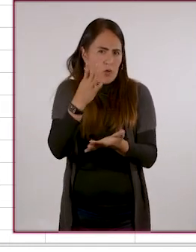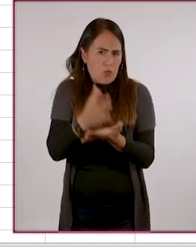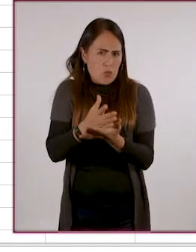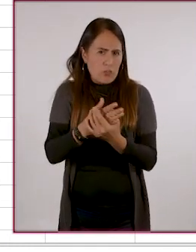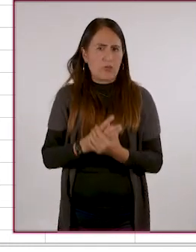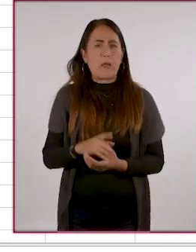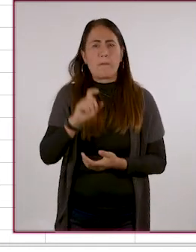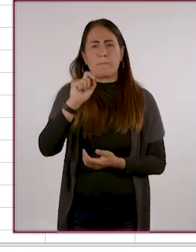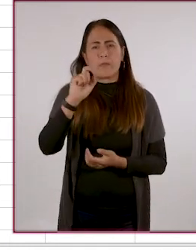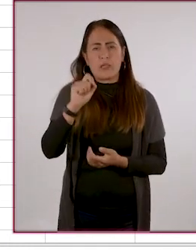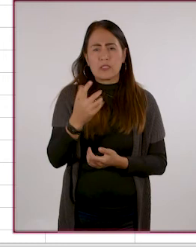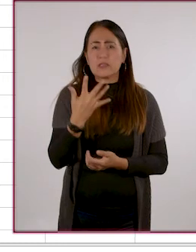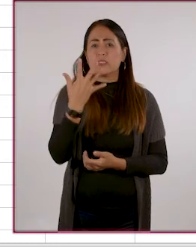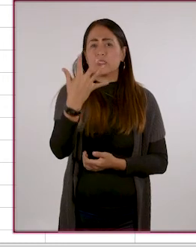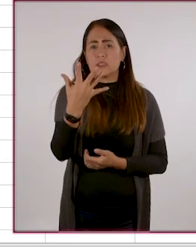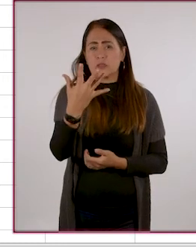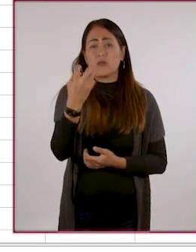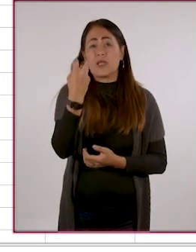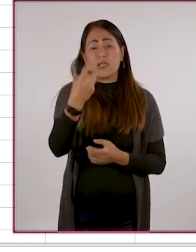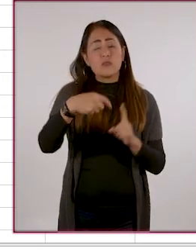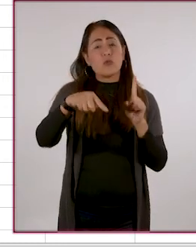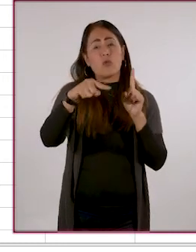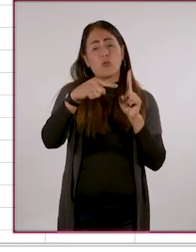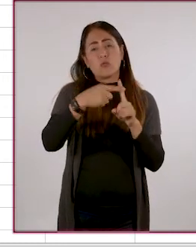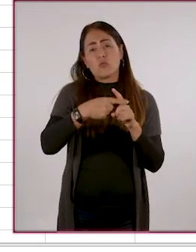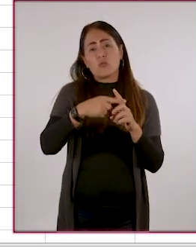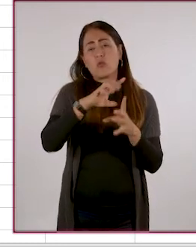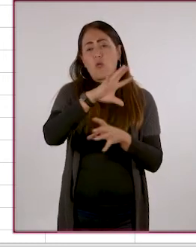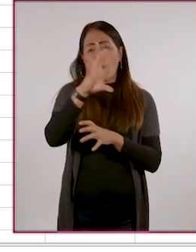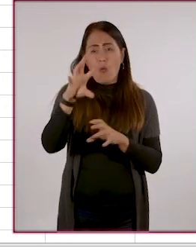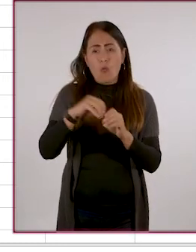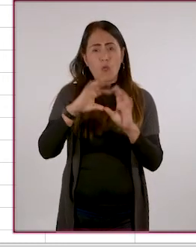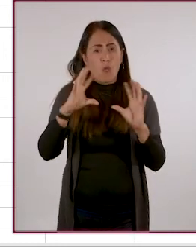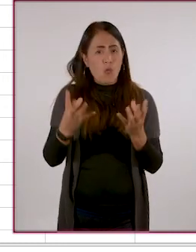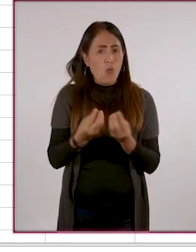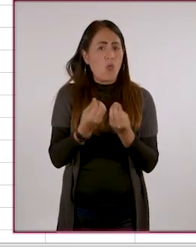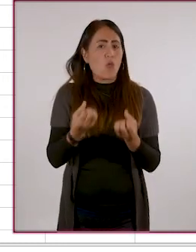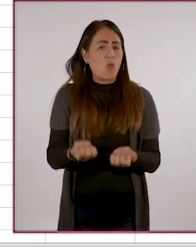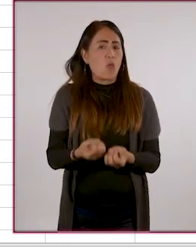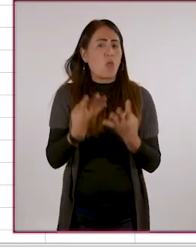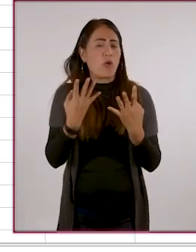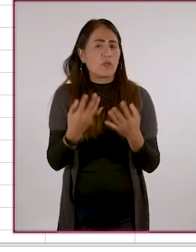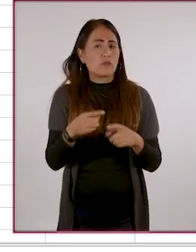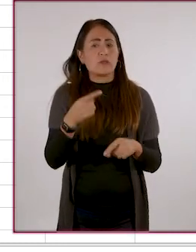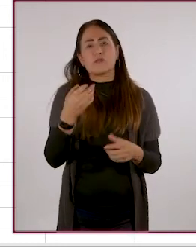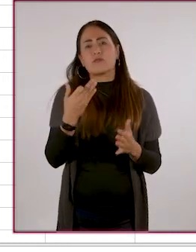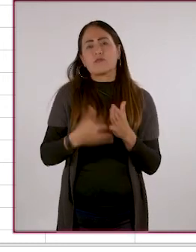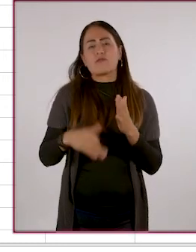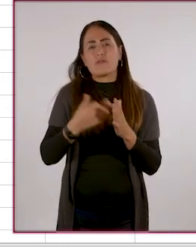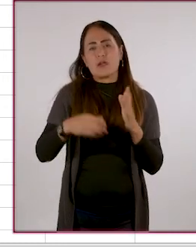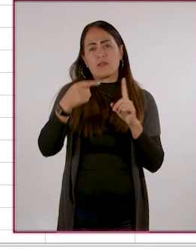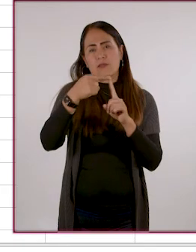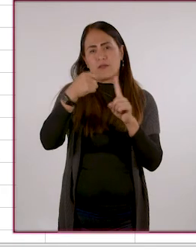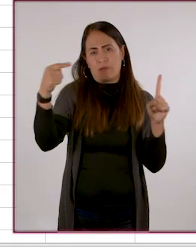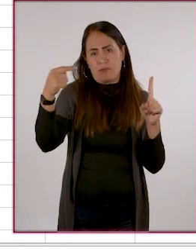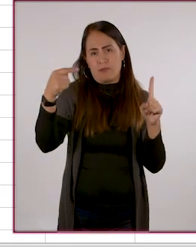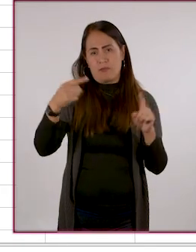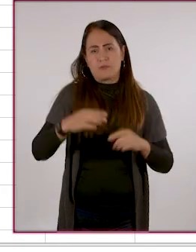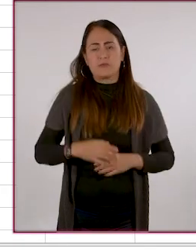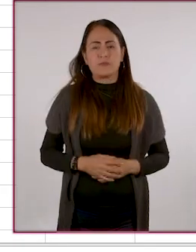de sexo femenino es de 25, pero esto es nada más la suma. Nosotros queremos sacar el promedio, ¿no? Bueno, aquí